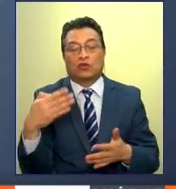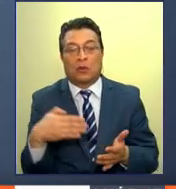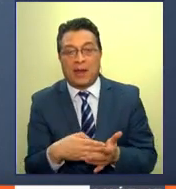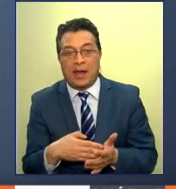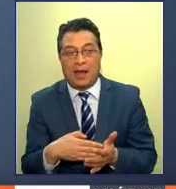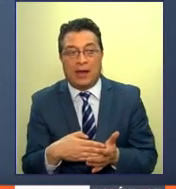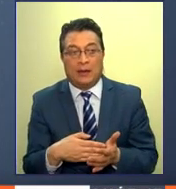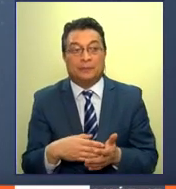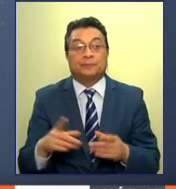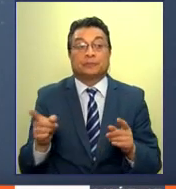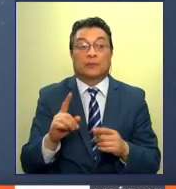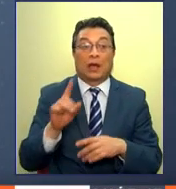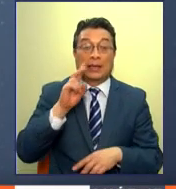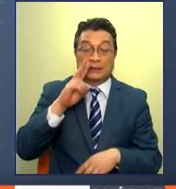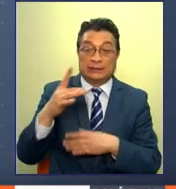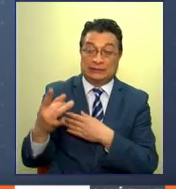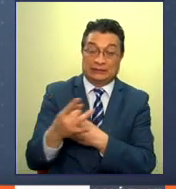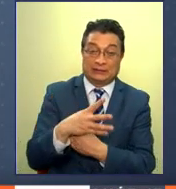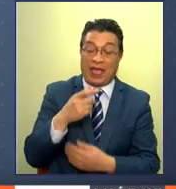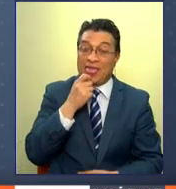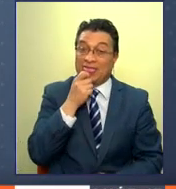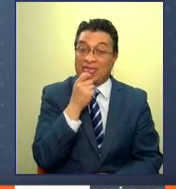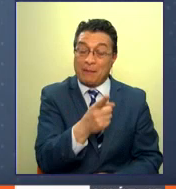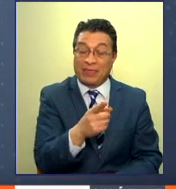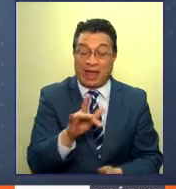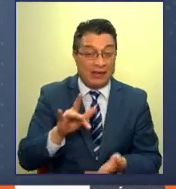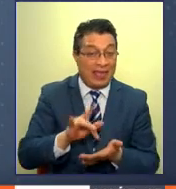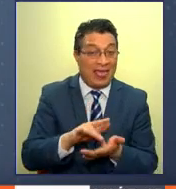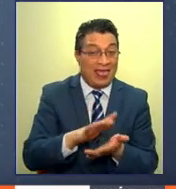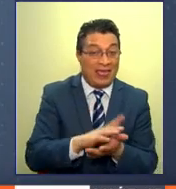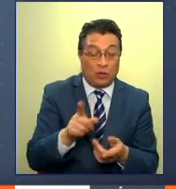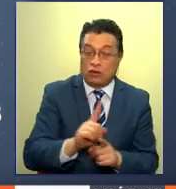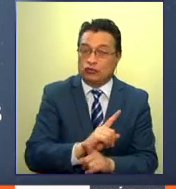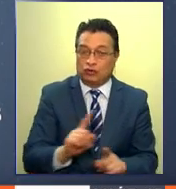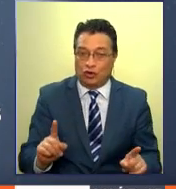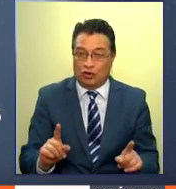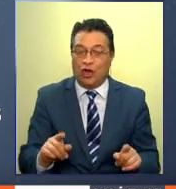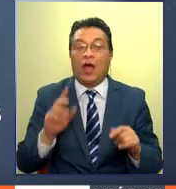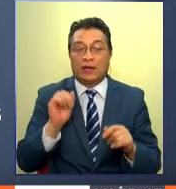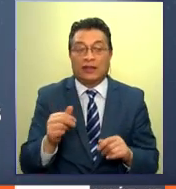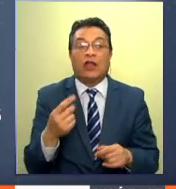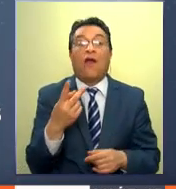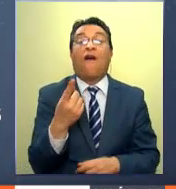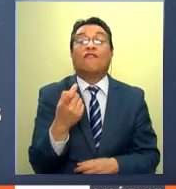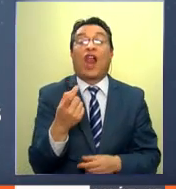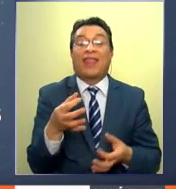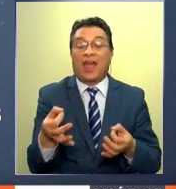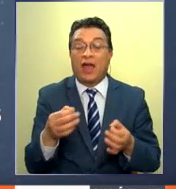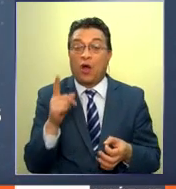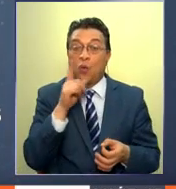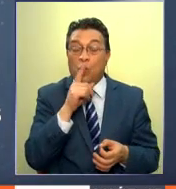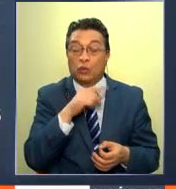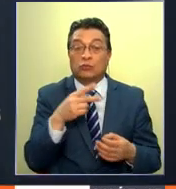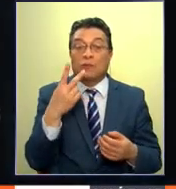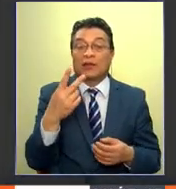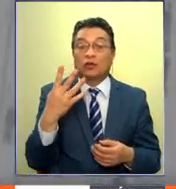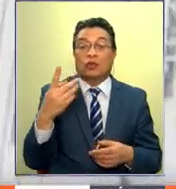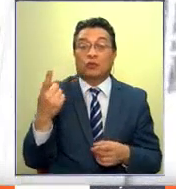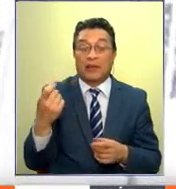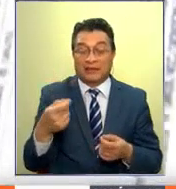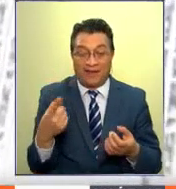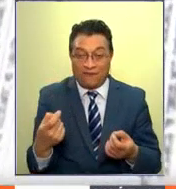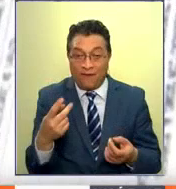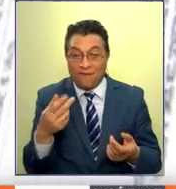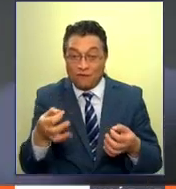no haber sido notificado de una demanda a causa de las deudas y no haber emitido boletas de honorarios en los últimos 24 meses. En